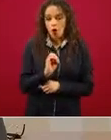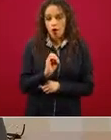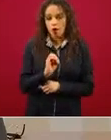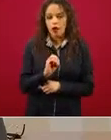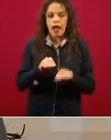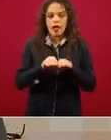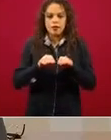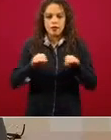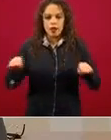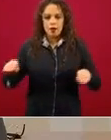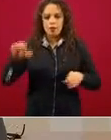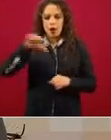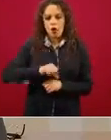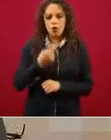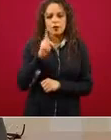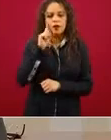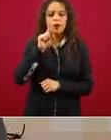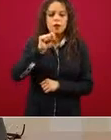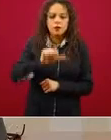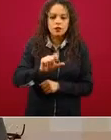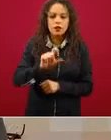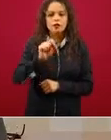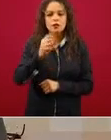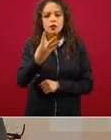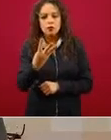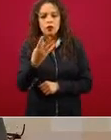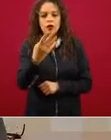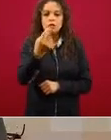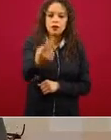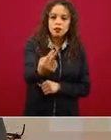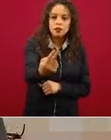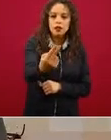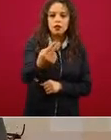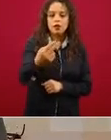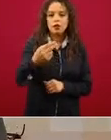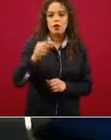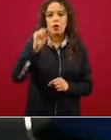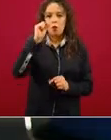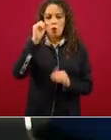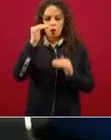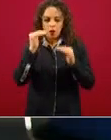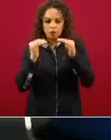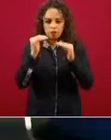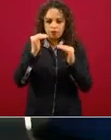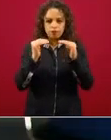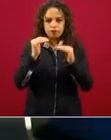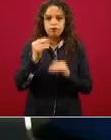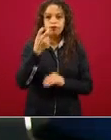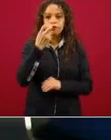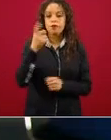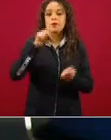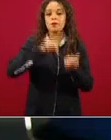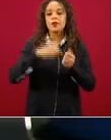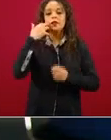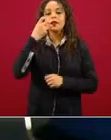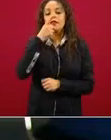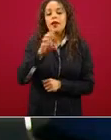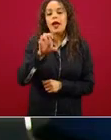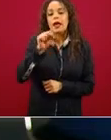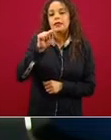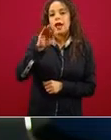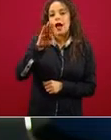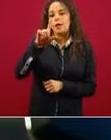mañana hay 26, mañana 24, pasado mañana 25. Aunque hay pequeñas variaciones, hay una tendencia estable. O bien hay un